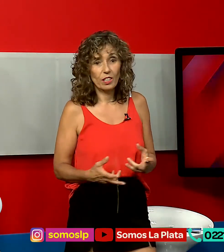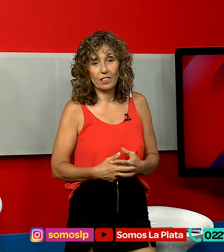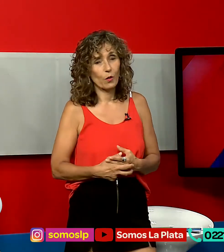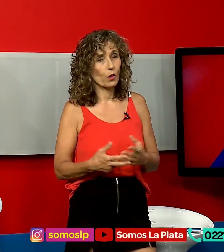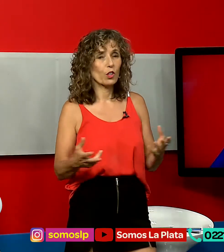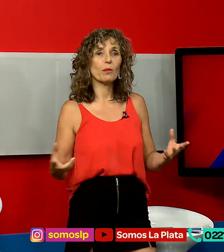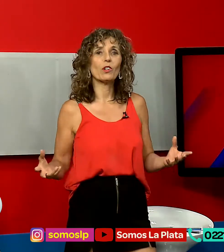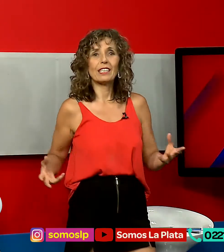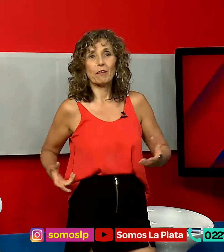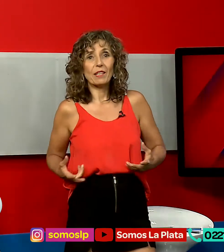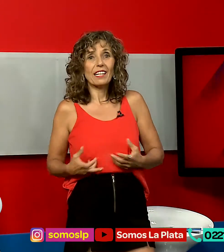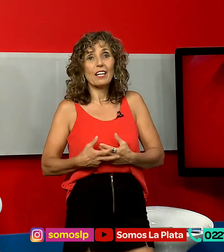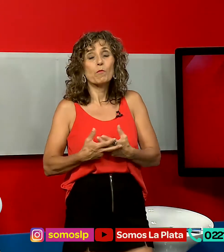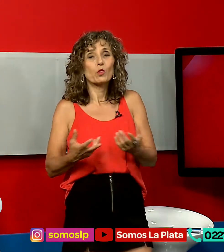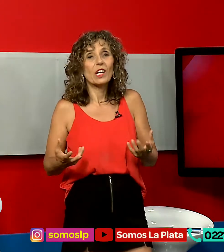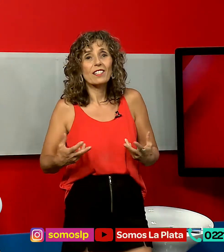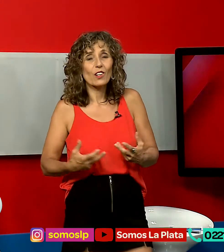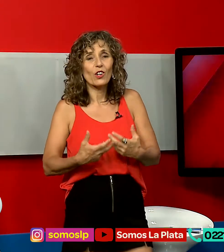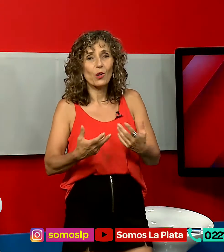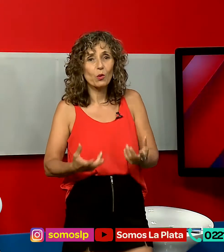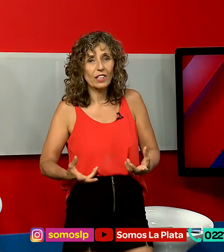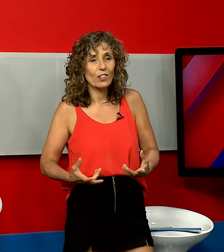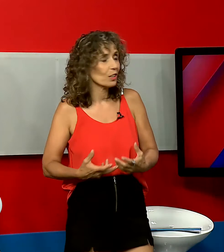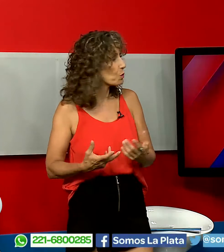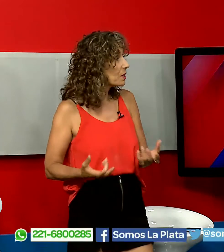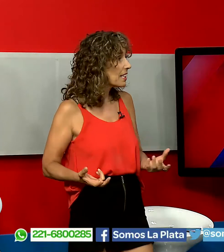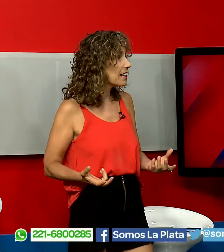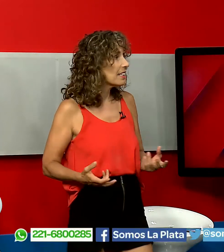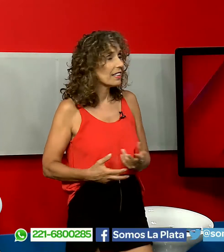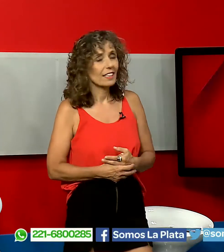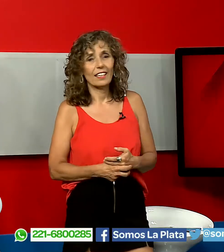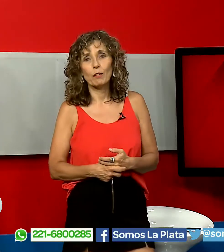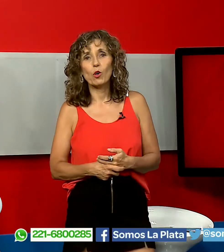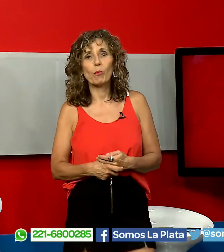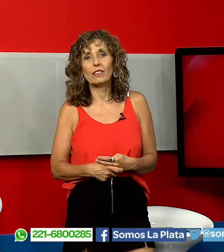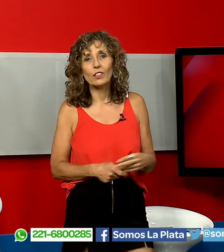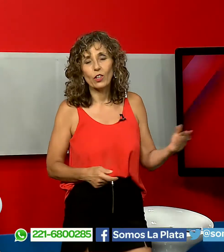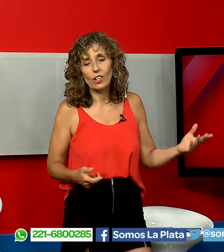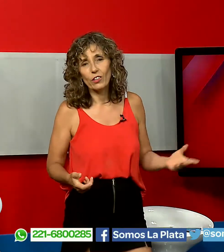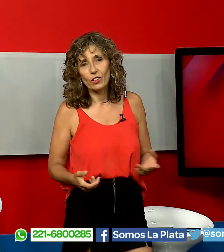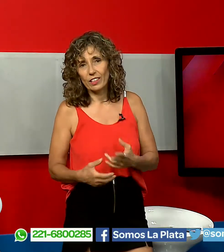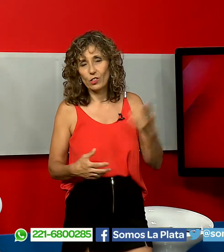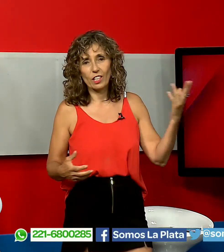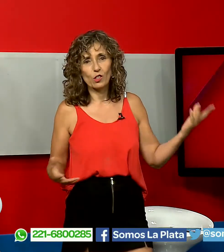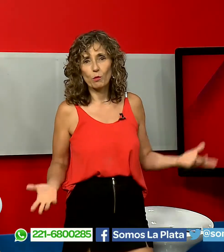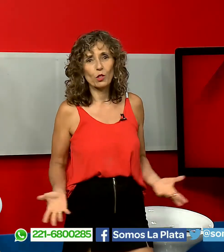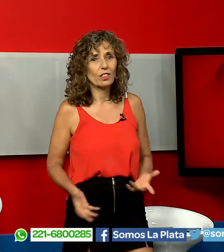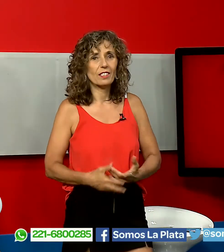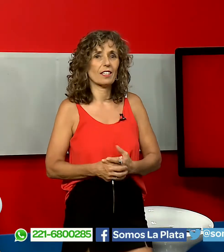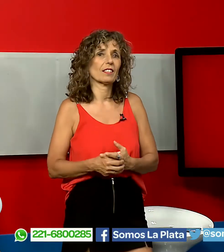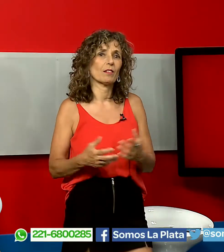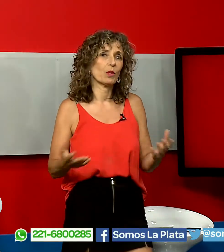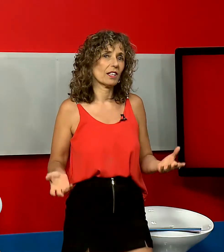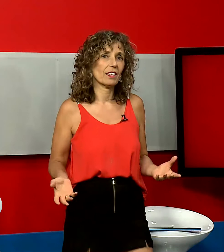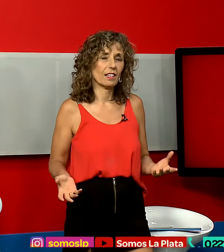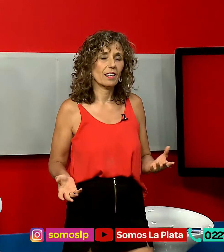situaciones en lo económico y también en la imposibilidad de hacer lo que les gusta y lo que es su vida, Hemos compartido a lo largo de ediciones de Somos